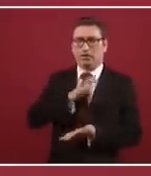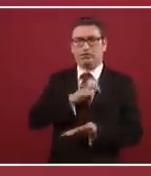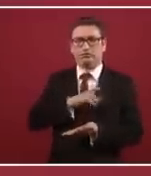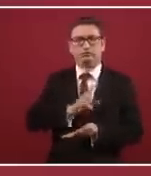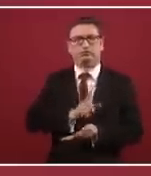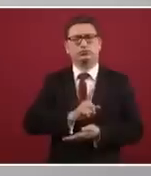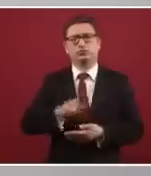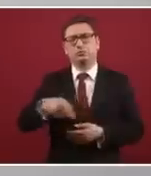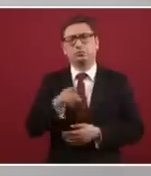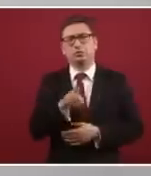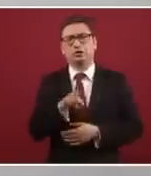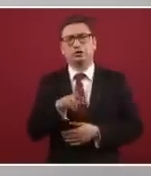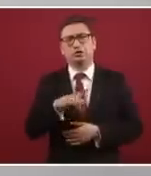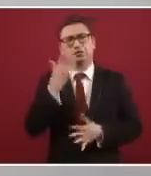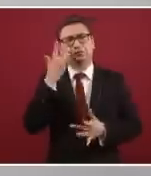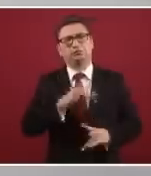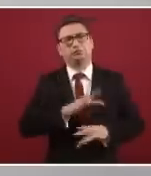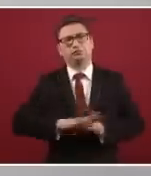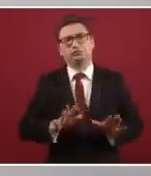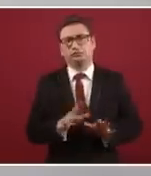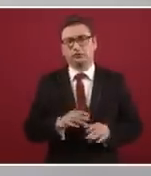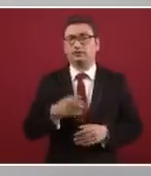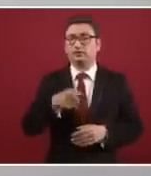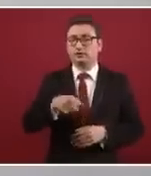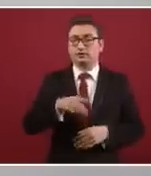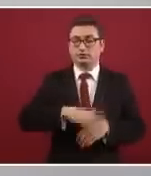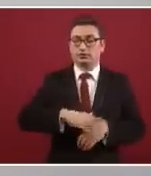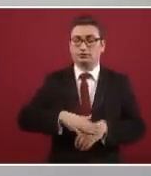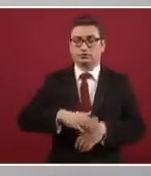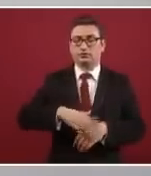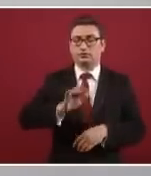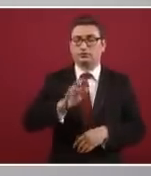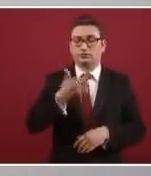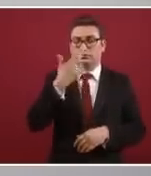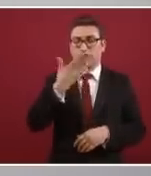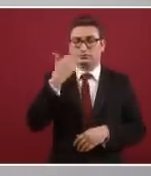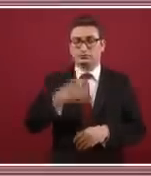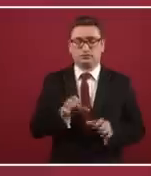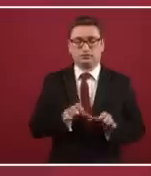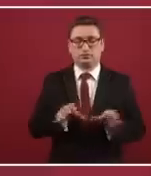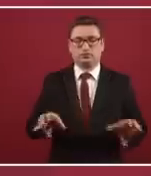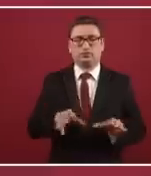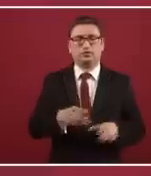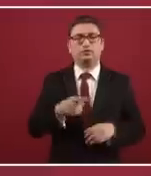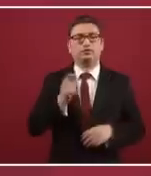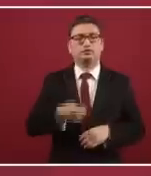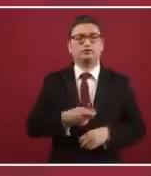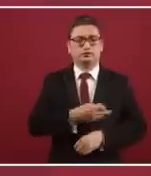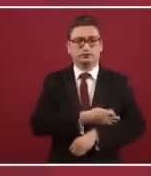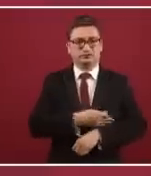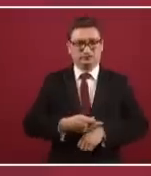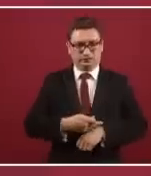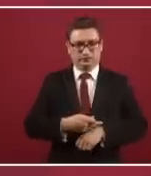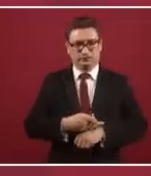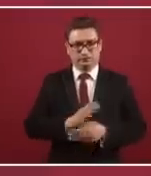y que conste que hay que separar entre los familiares